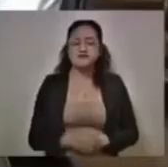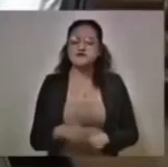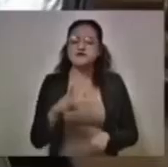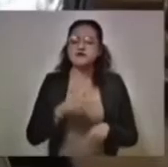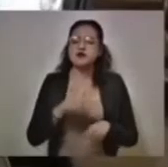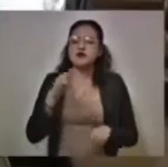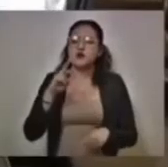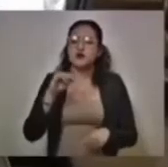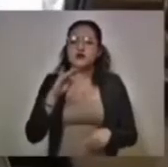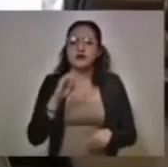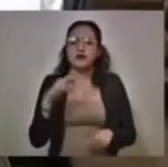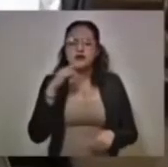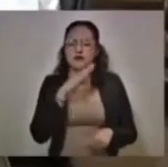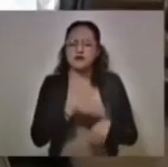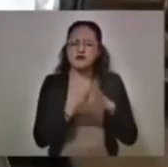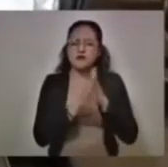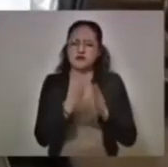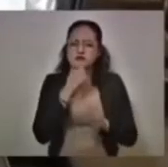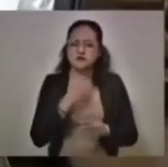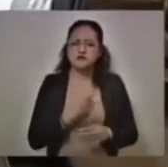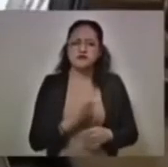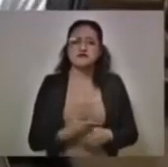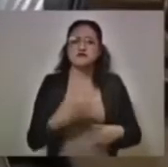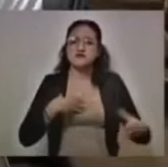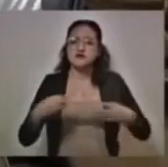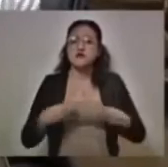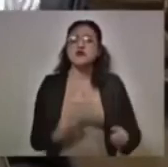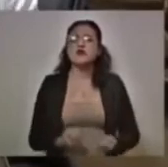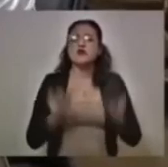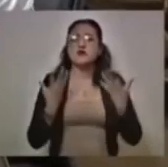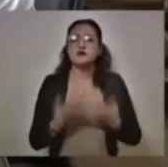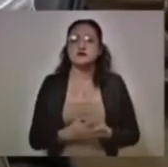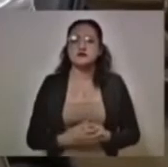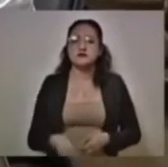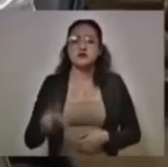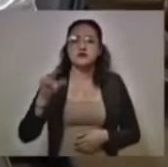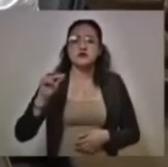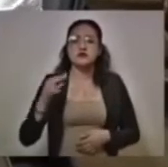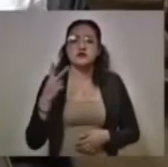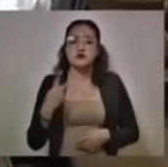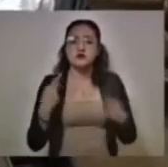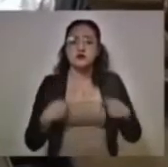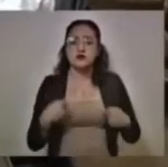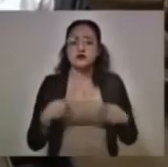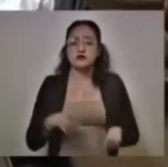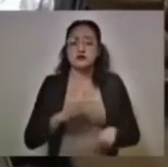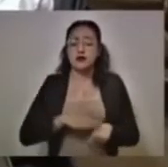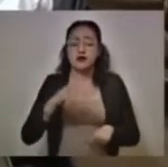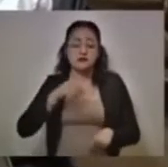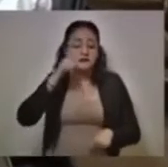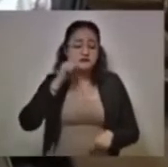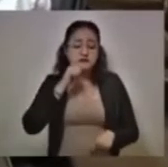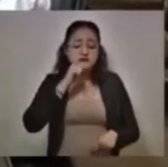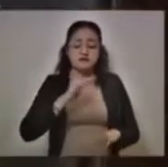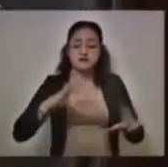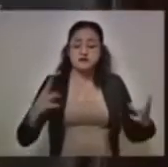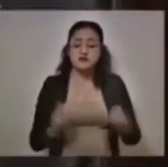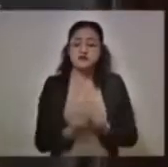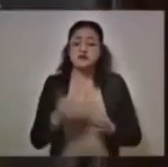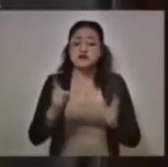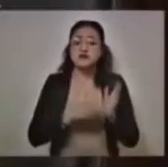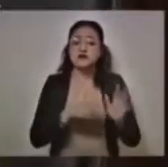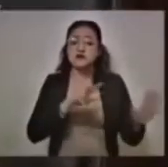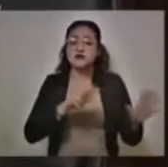por sus números contagios 82 casos más que ayer hacen un total de